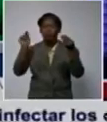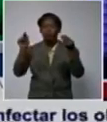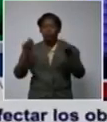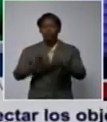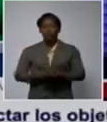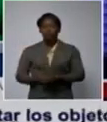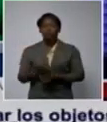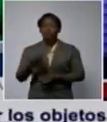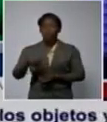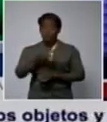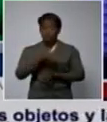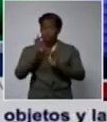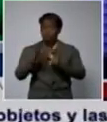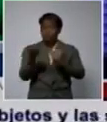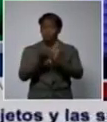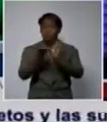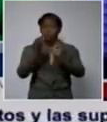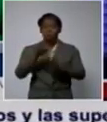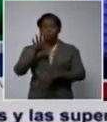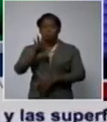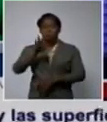confirmar